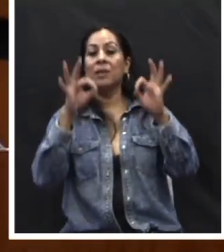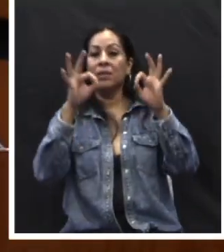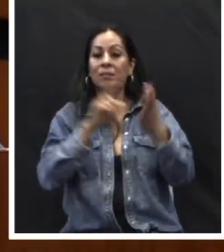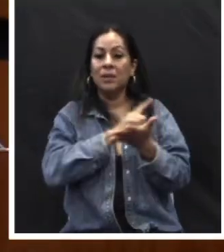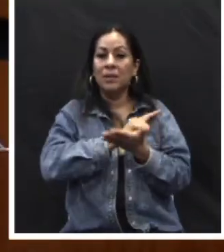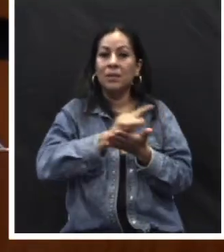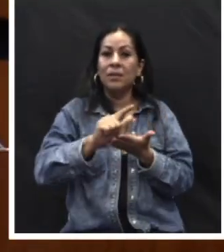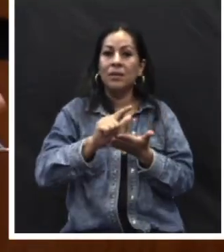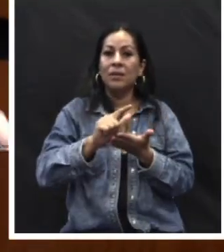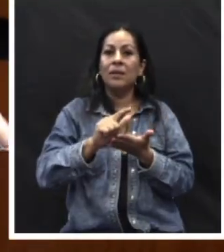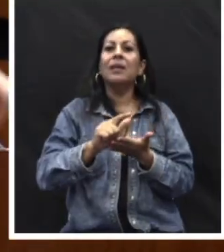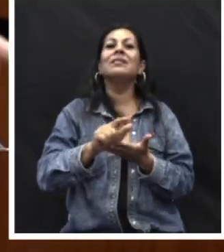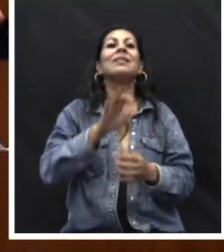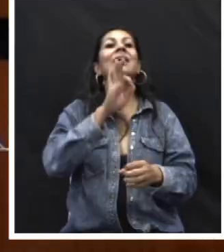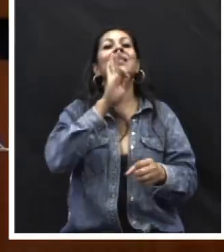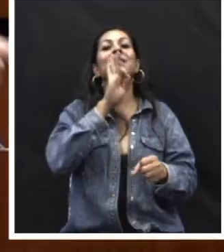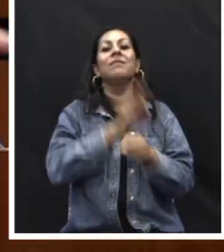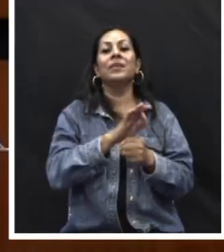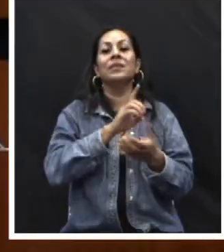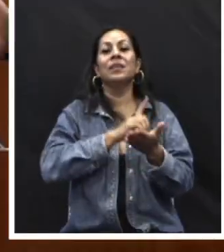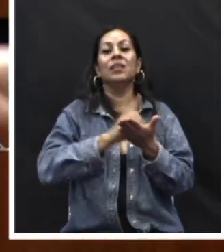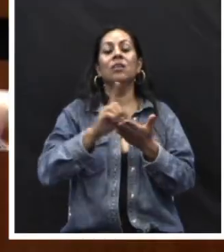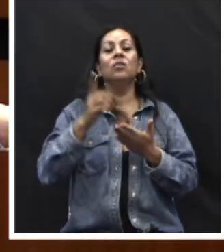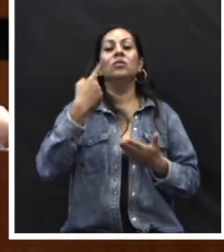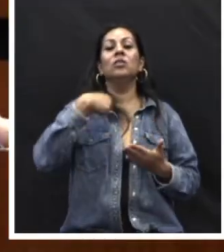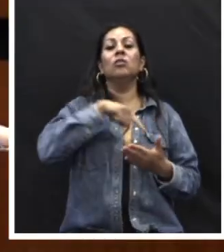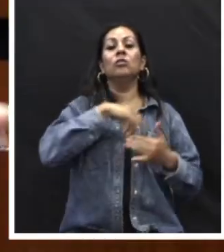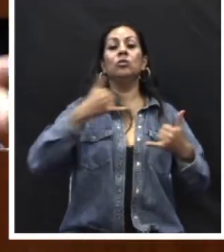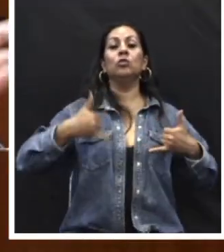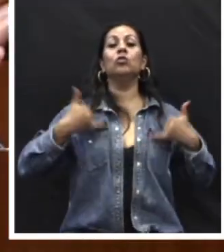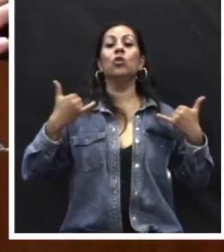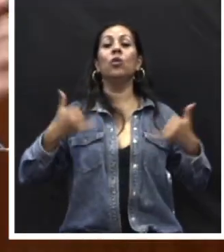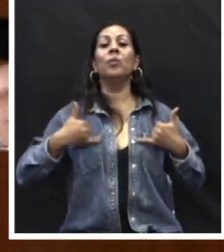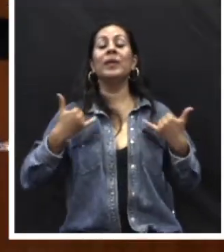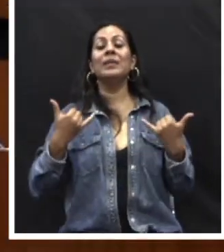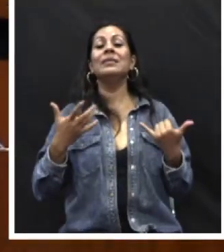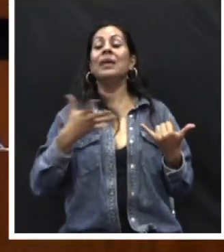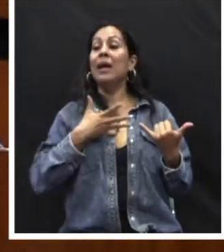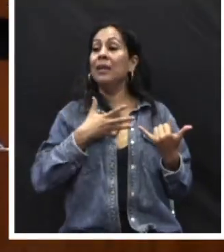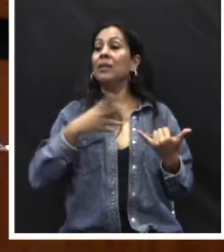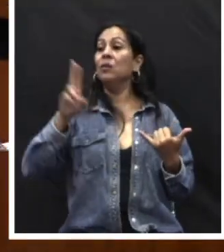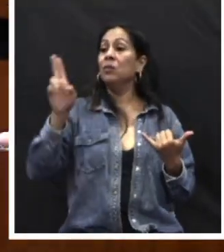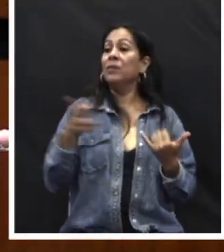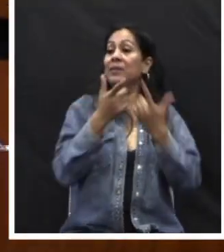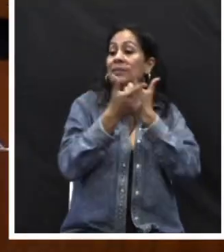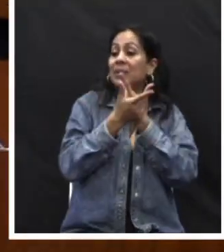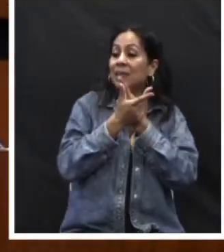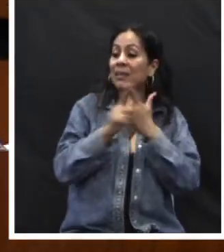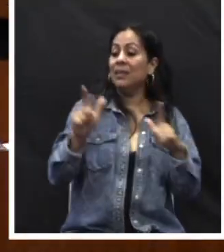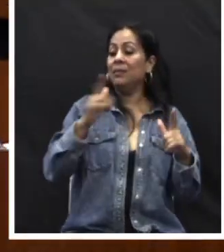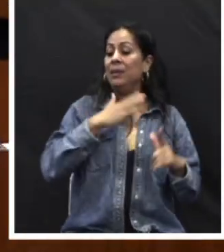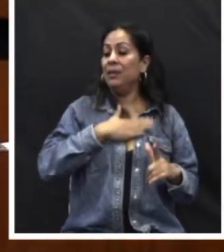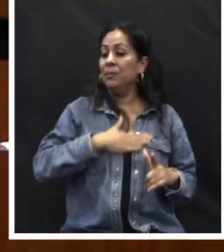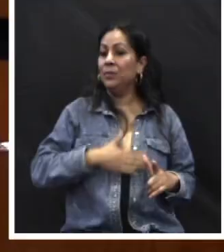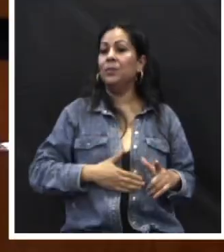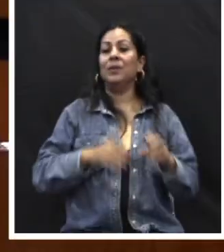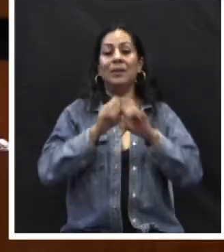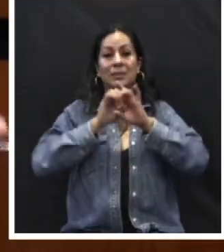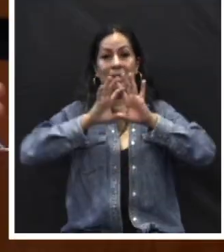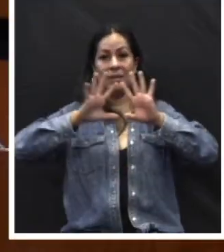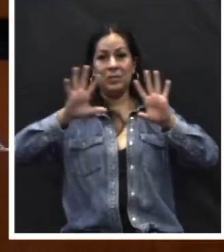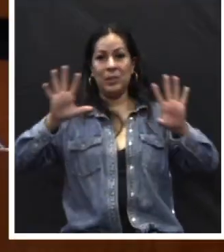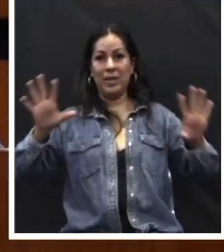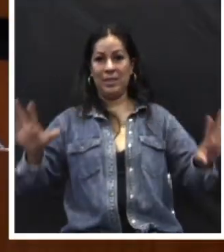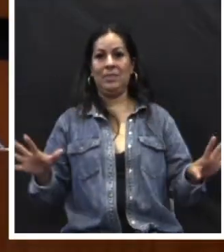dignidad, es la defensa de los derechos de nuestros jóvenes a tener una universidad libre, democrática y